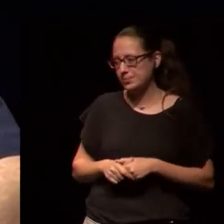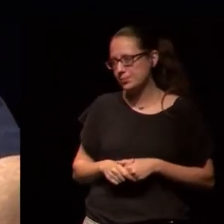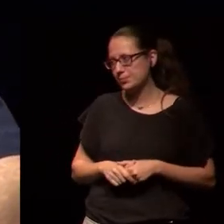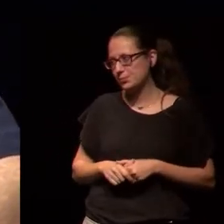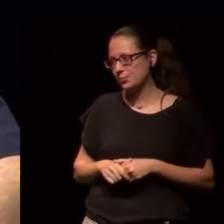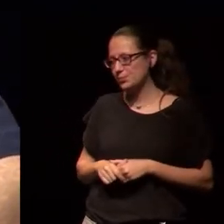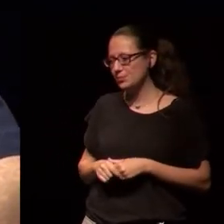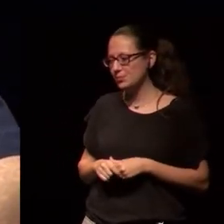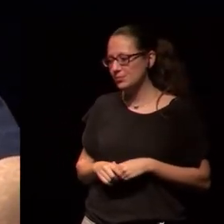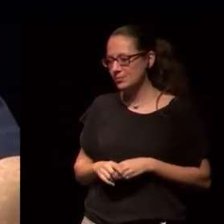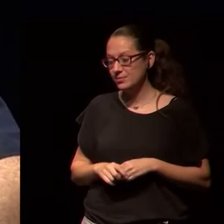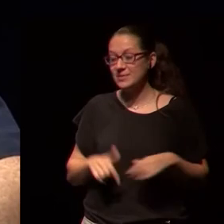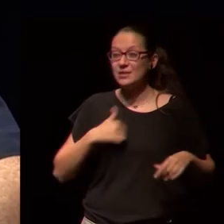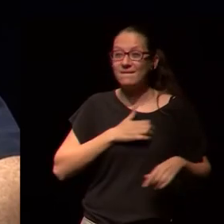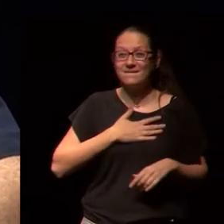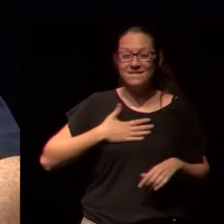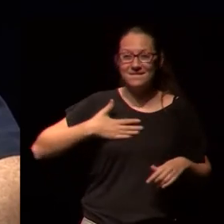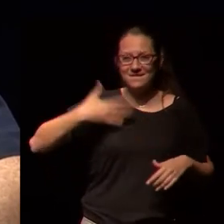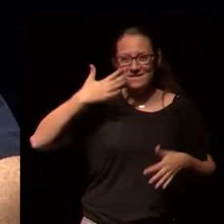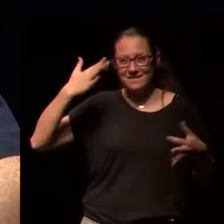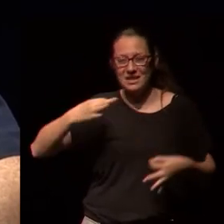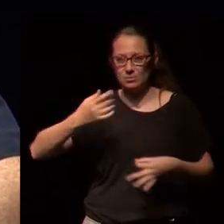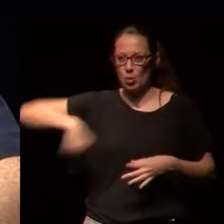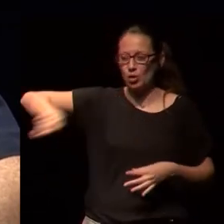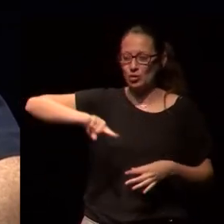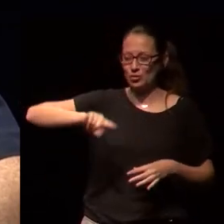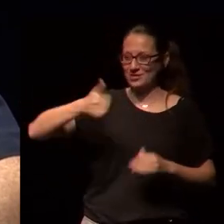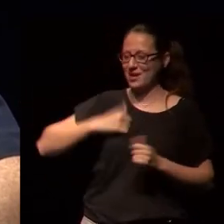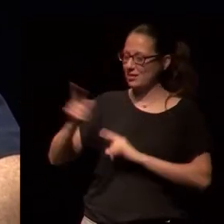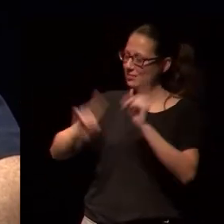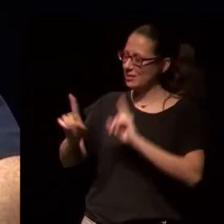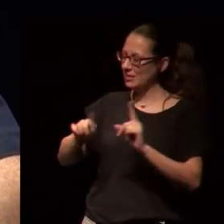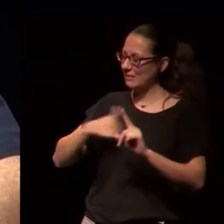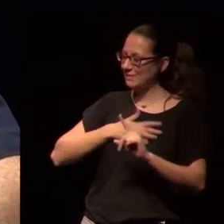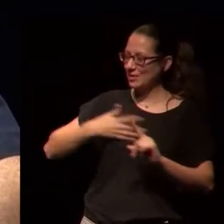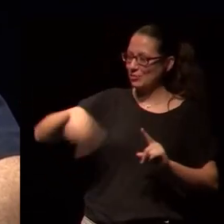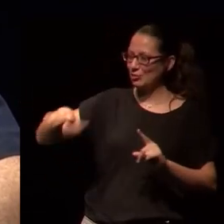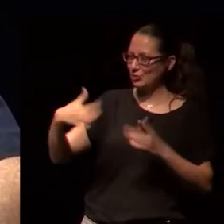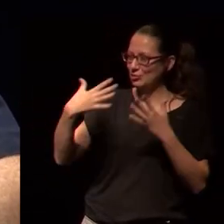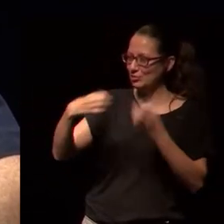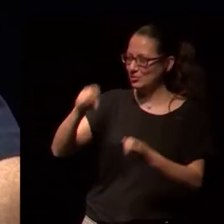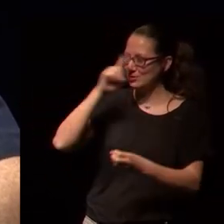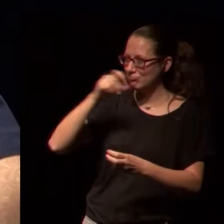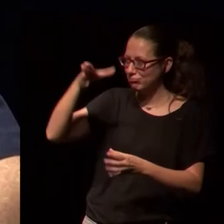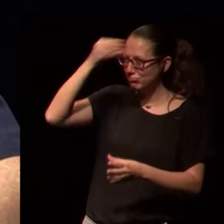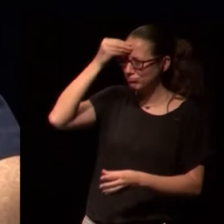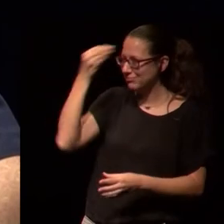lo que quiero verdaderamente que recordéis después de esta conversación es que